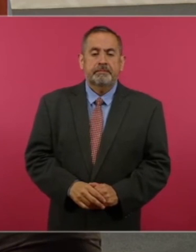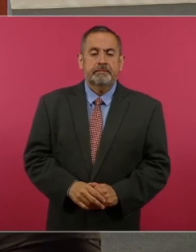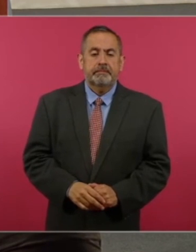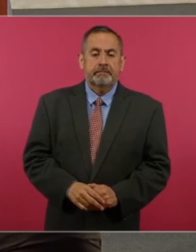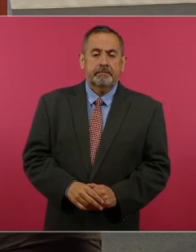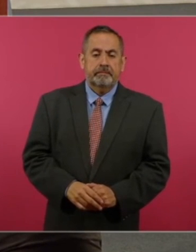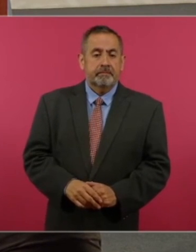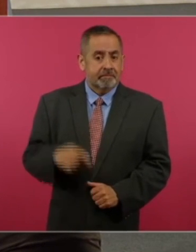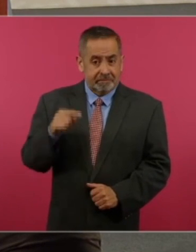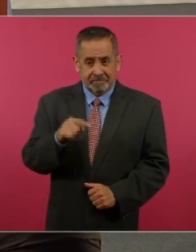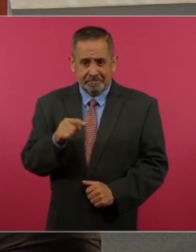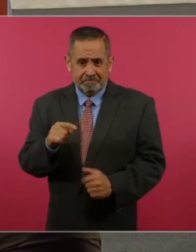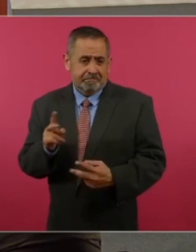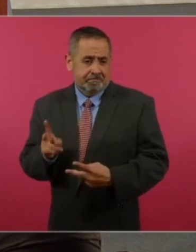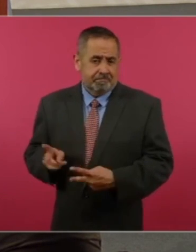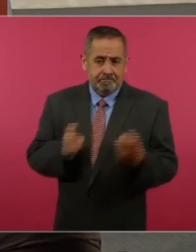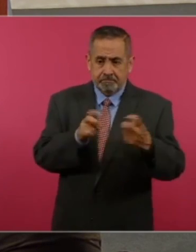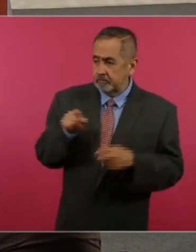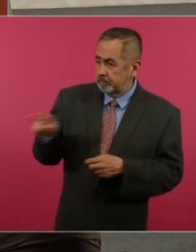Para esto se robaron la presidencia.